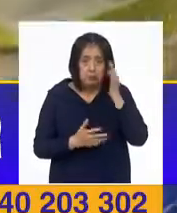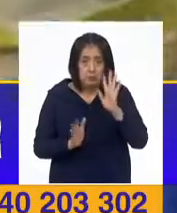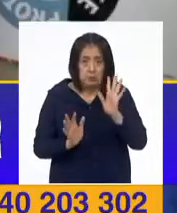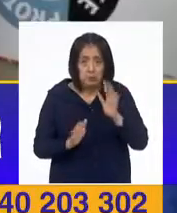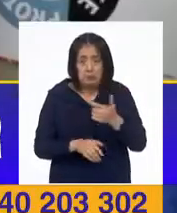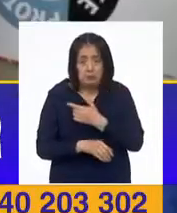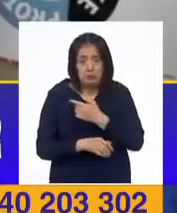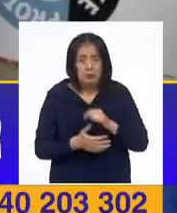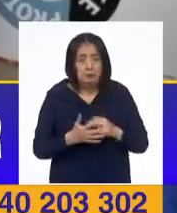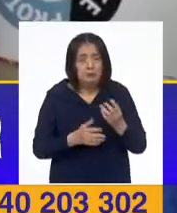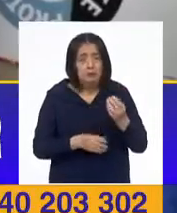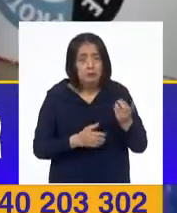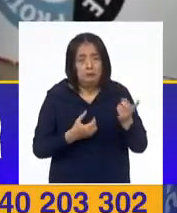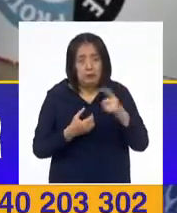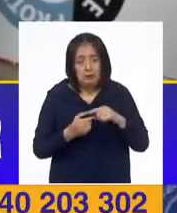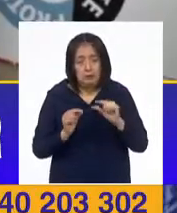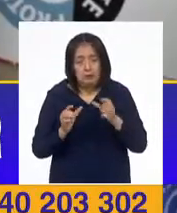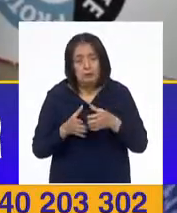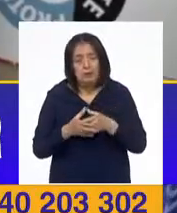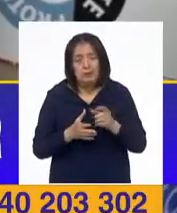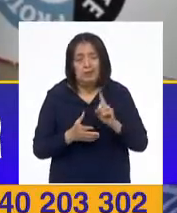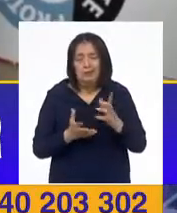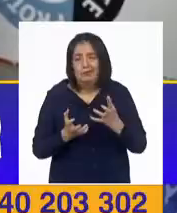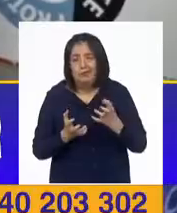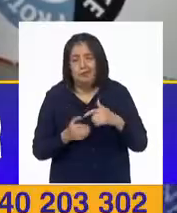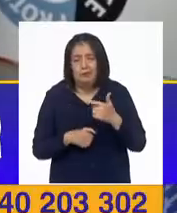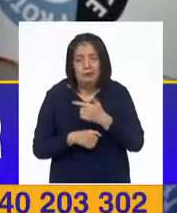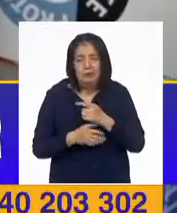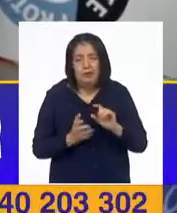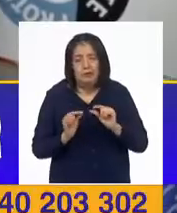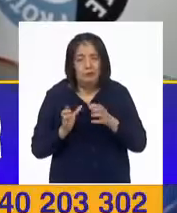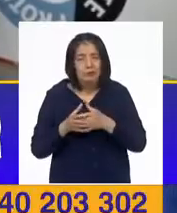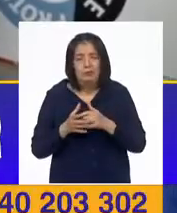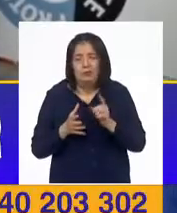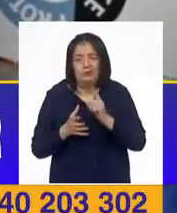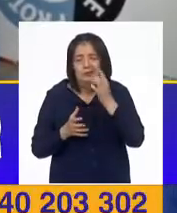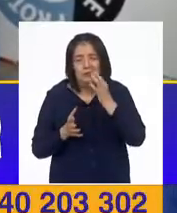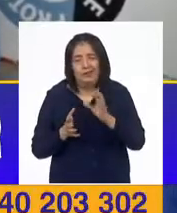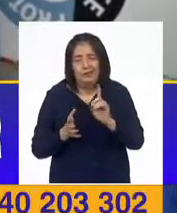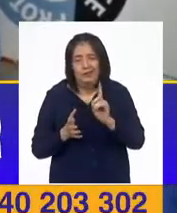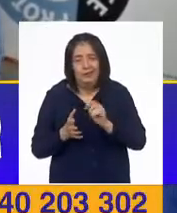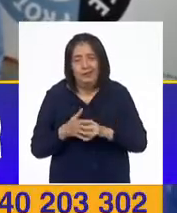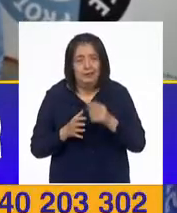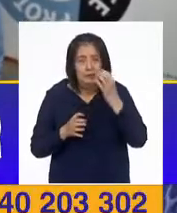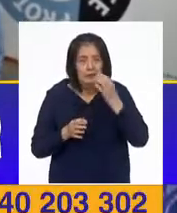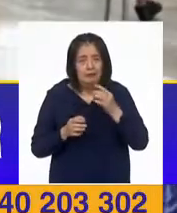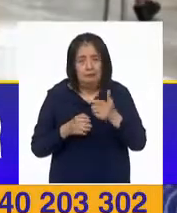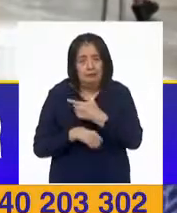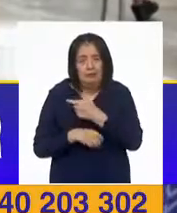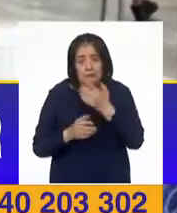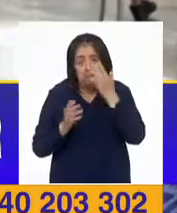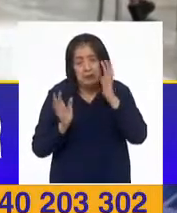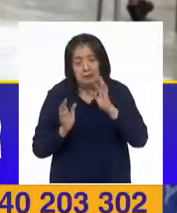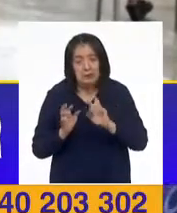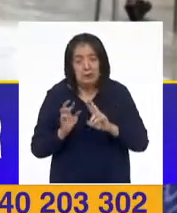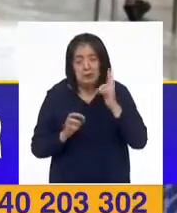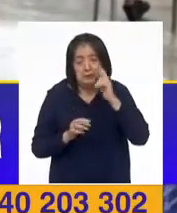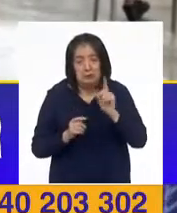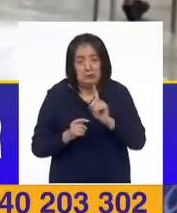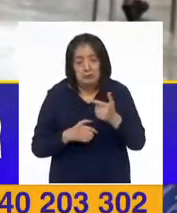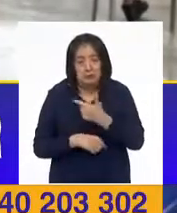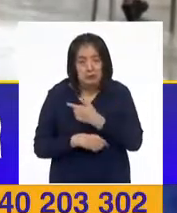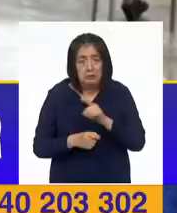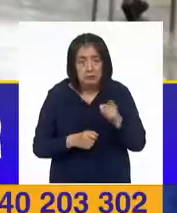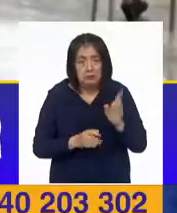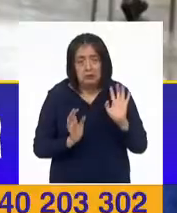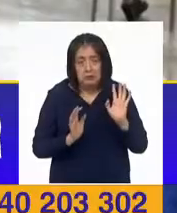vacunado. ¿Por qué? Porque forman parte de los grupos antivacunas, del grupo de personas que no creen en el tema de vacunas o que por alguna razón no pudieron vacunarse. Y